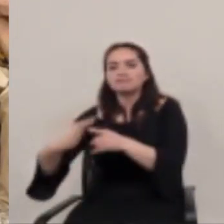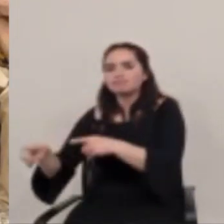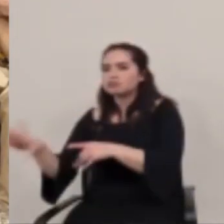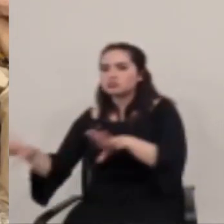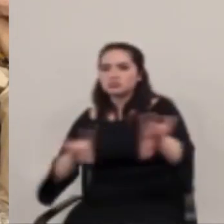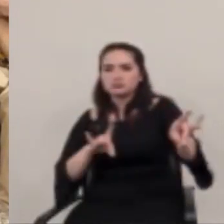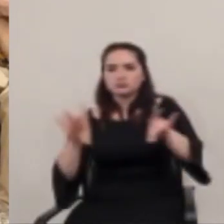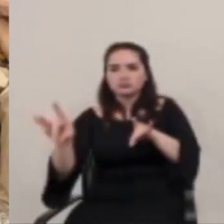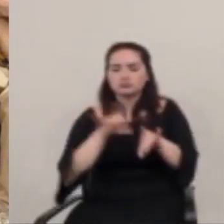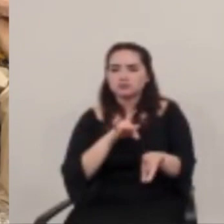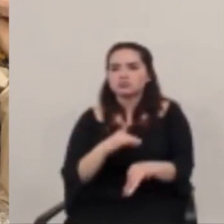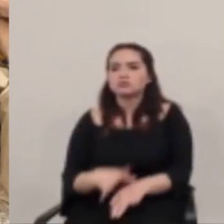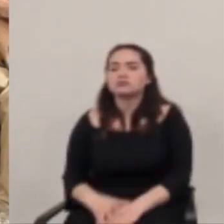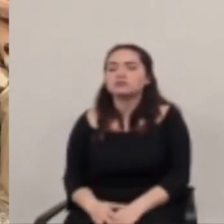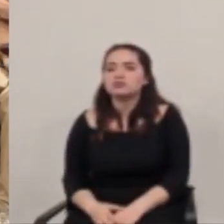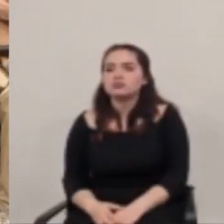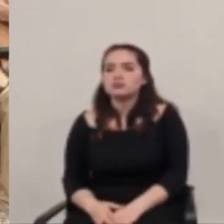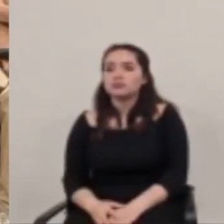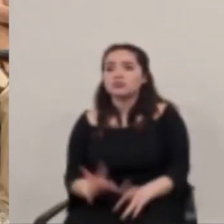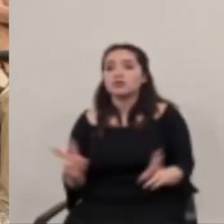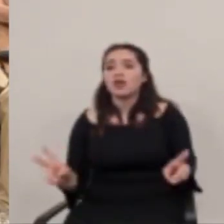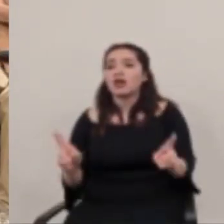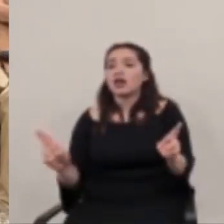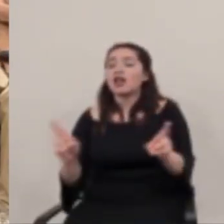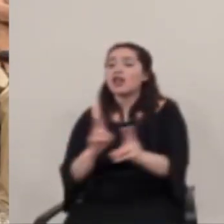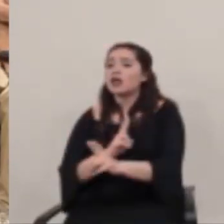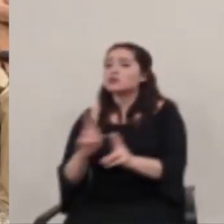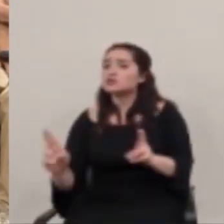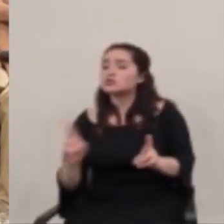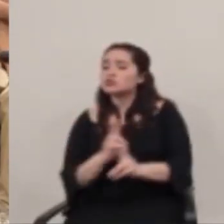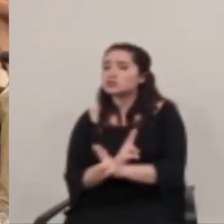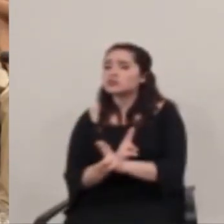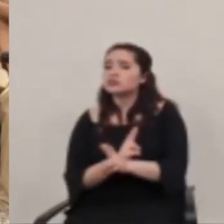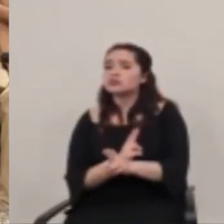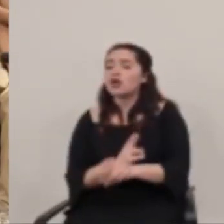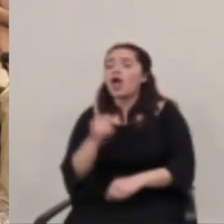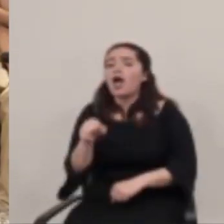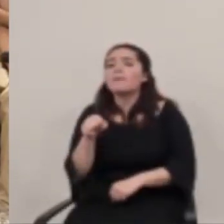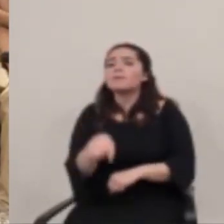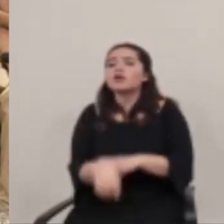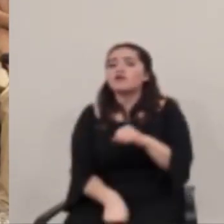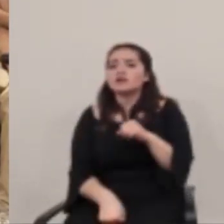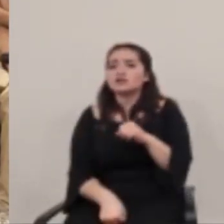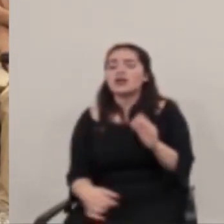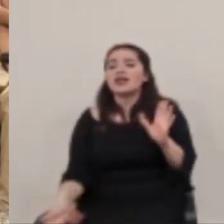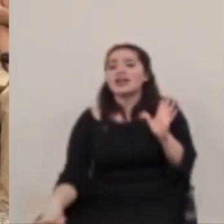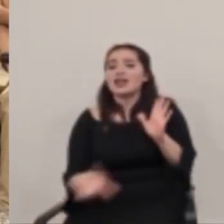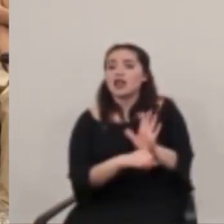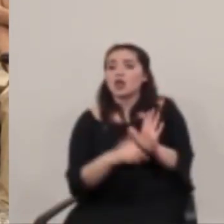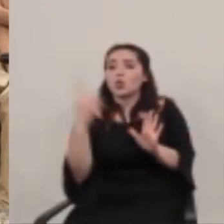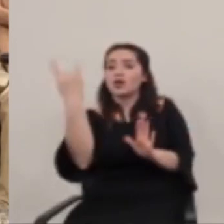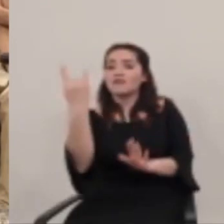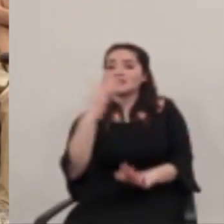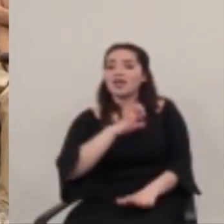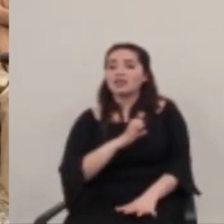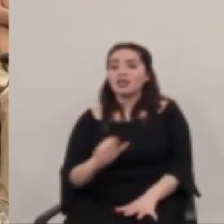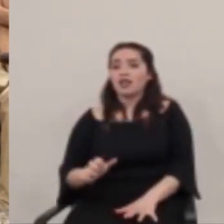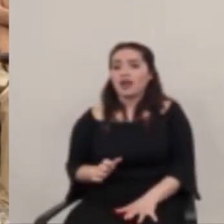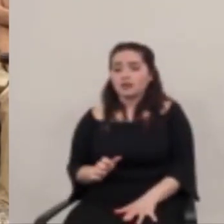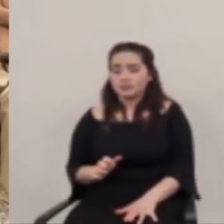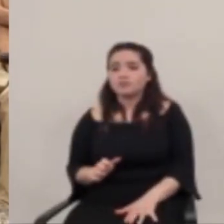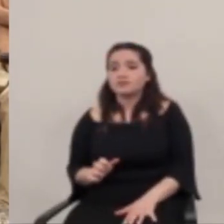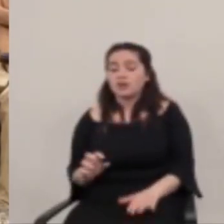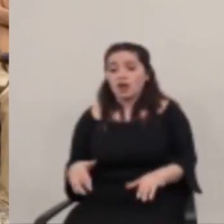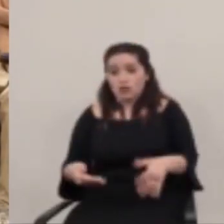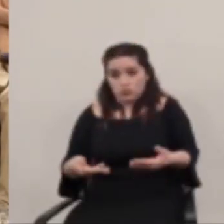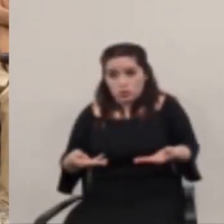Y traigo esta colación porque, tal como se mencionaba hace un rato, en virtud de la aprobación de la Ley de Universidades Estatales,